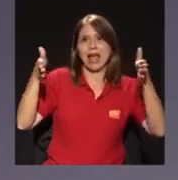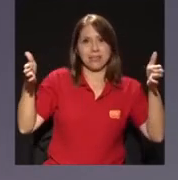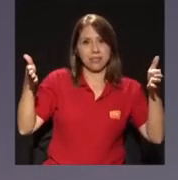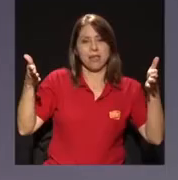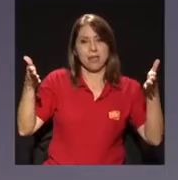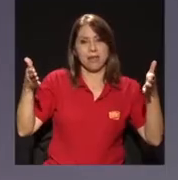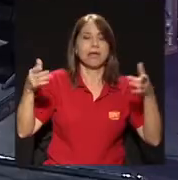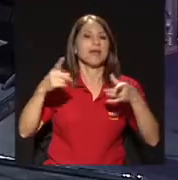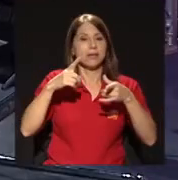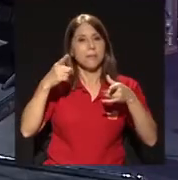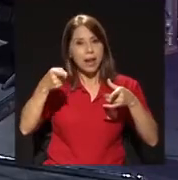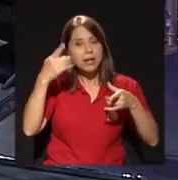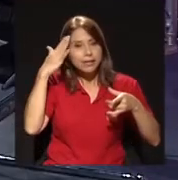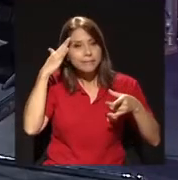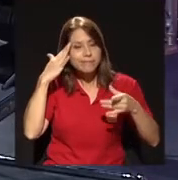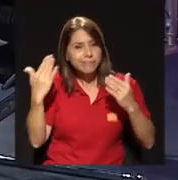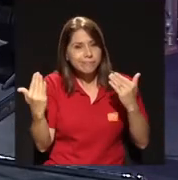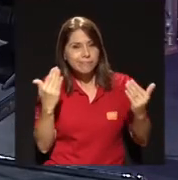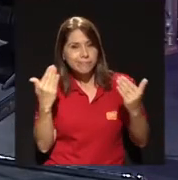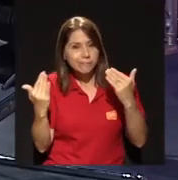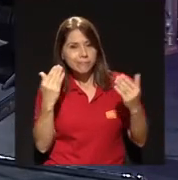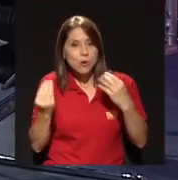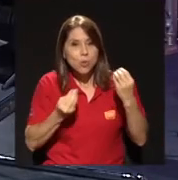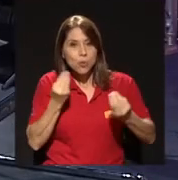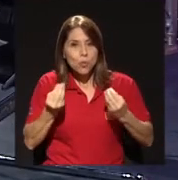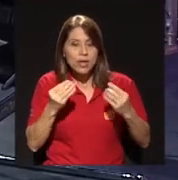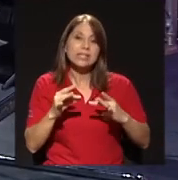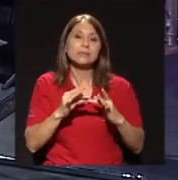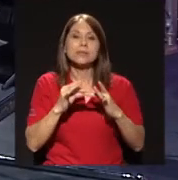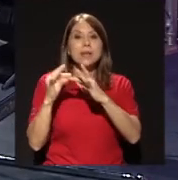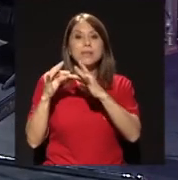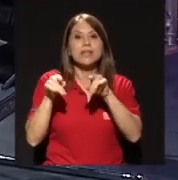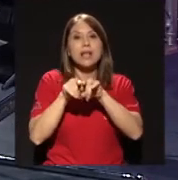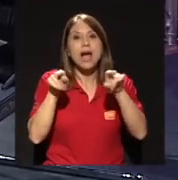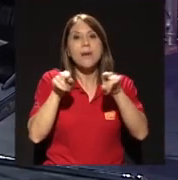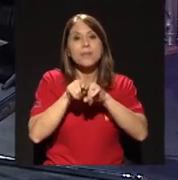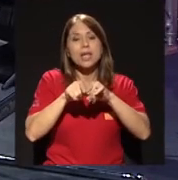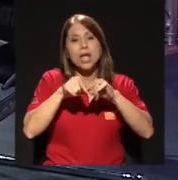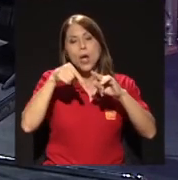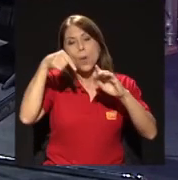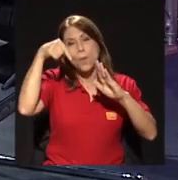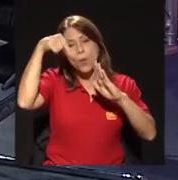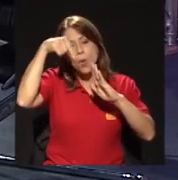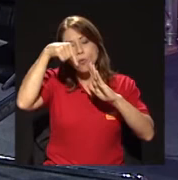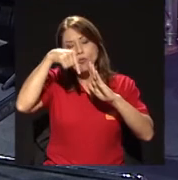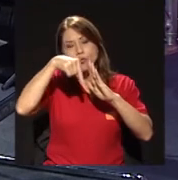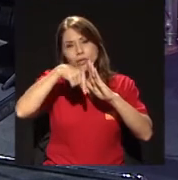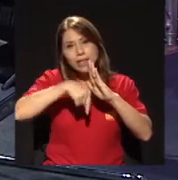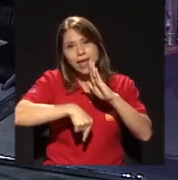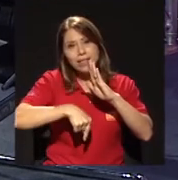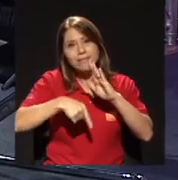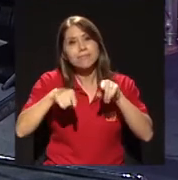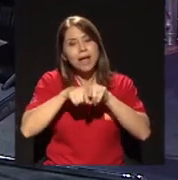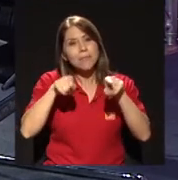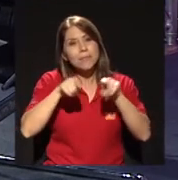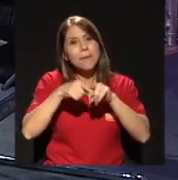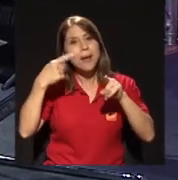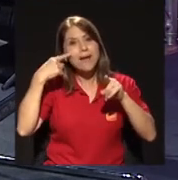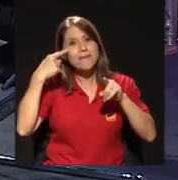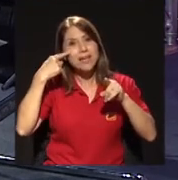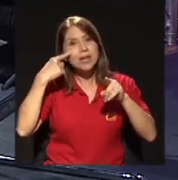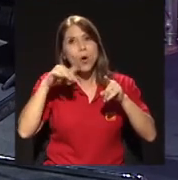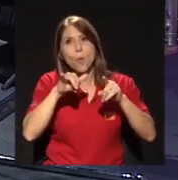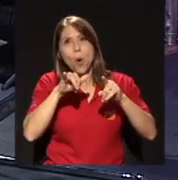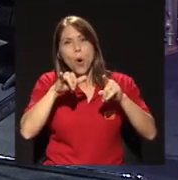menos para ver las dimensiones que puede tener y sobre todo de profundidad, tal vez hasta ver el alto también del estadio